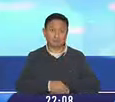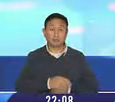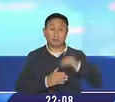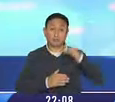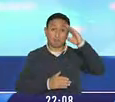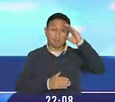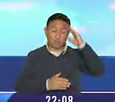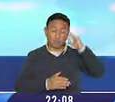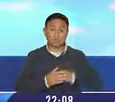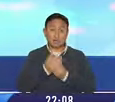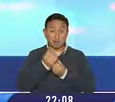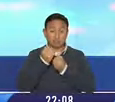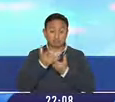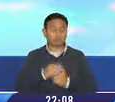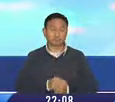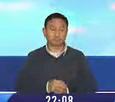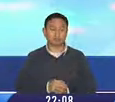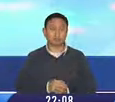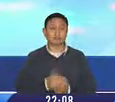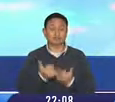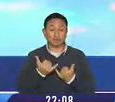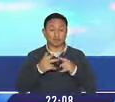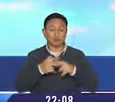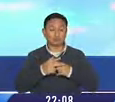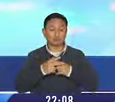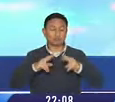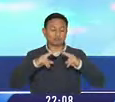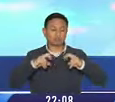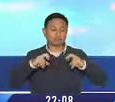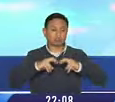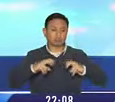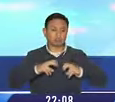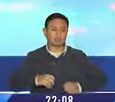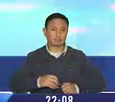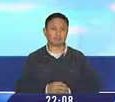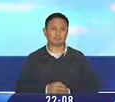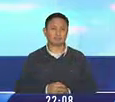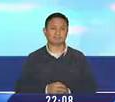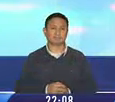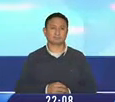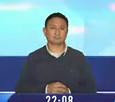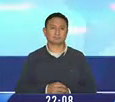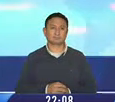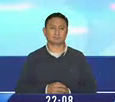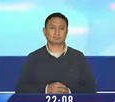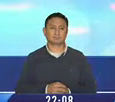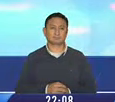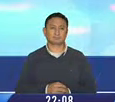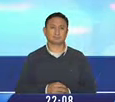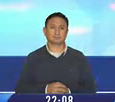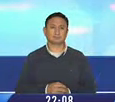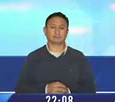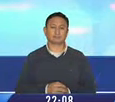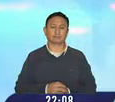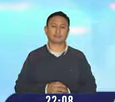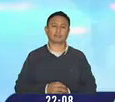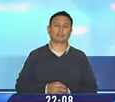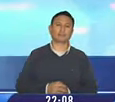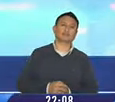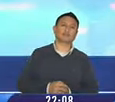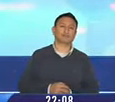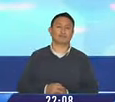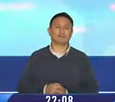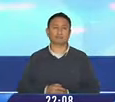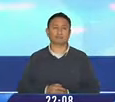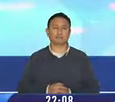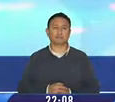quiso dar detalles, pues aún están en investigaciones ante este caso. Un muerto el día,